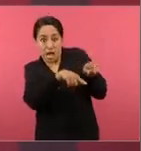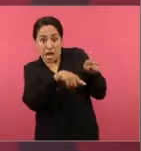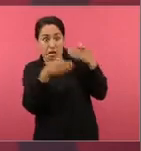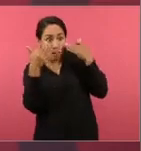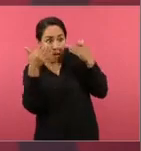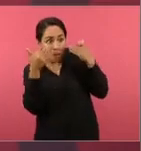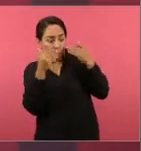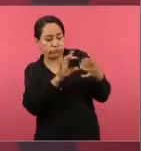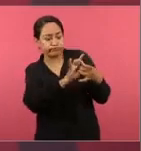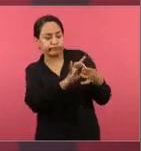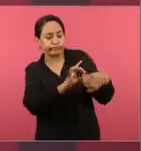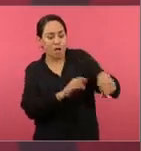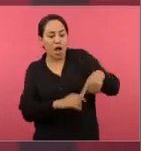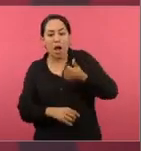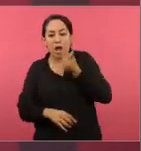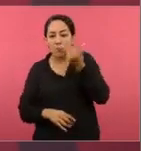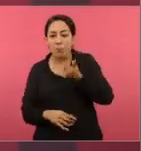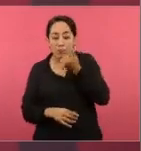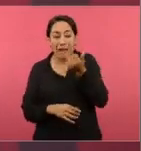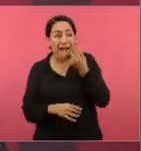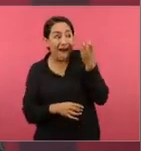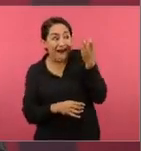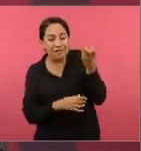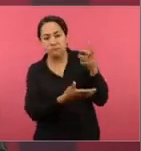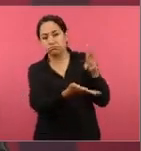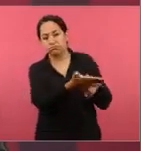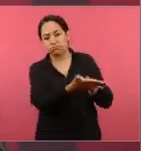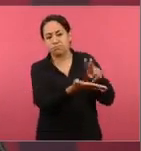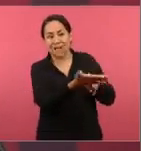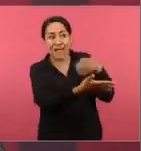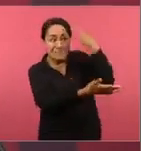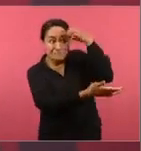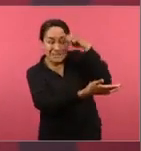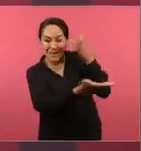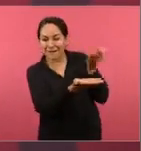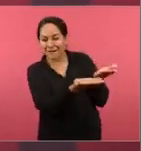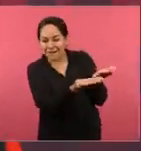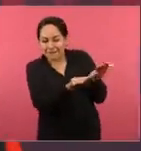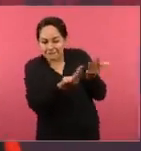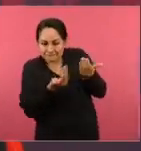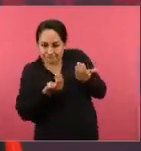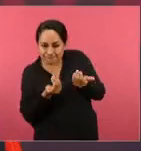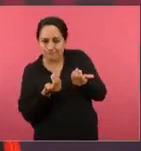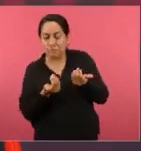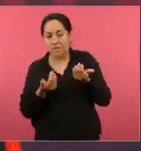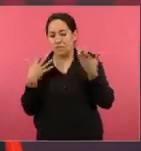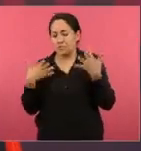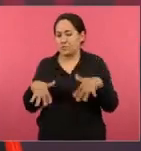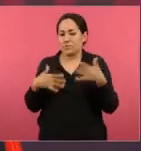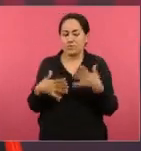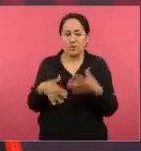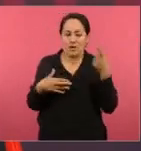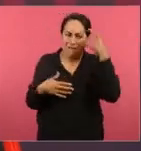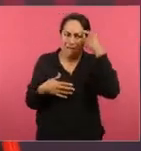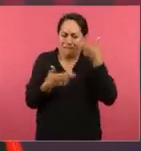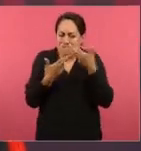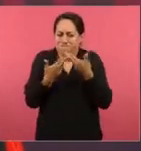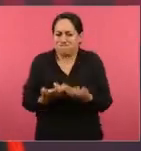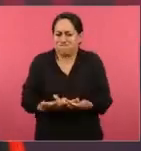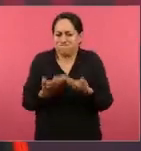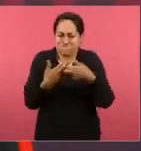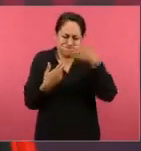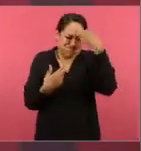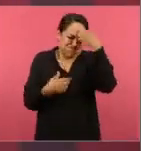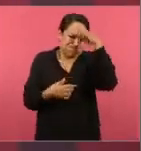trabajando con alumnos, con alumnas. ¿Cómo no recuperar toda esa práctica? Imagínense la cantidad de conocimiento que hay ahí.